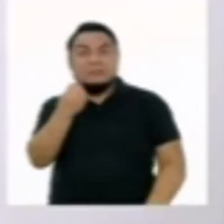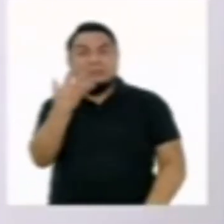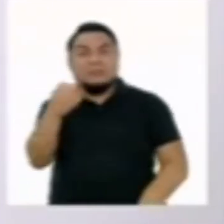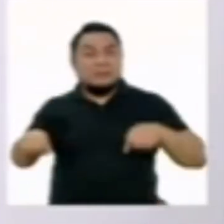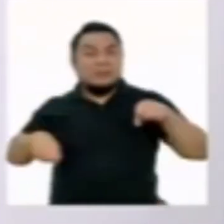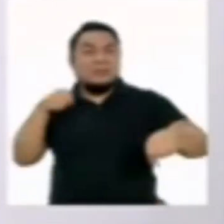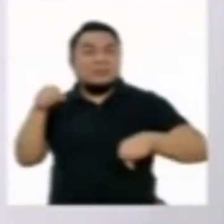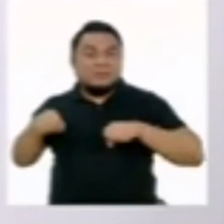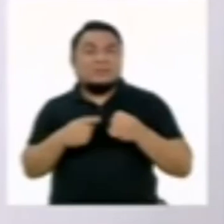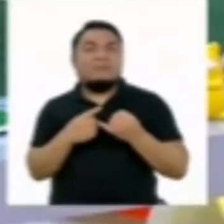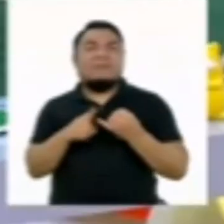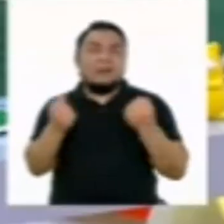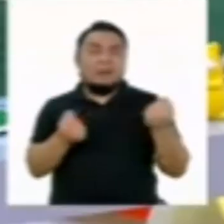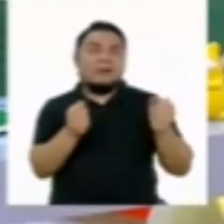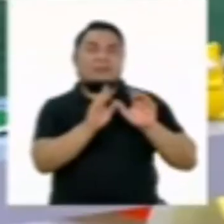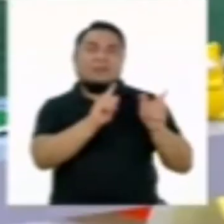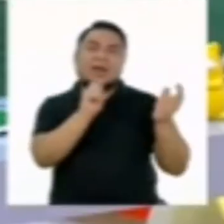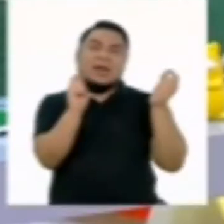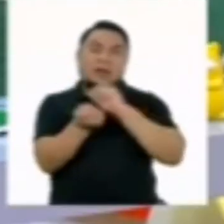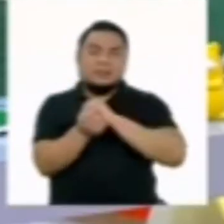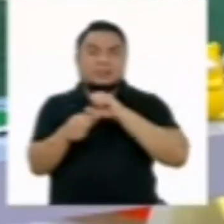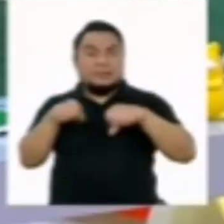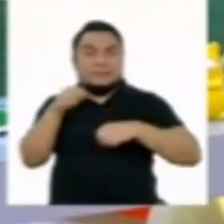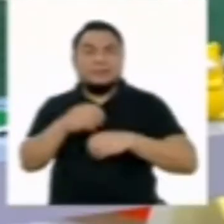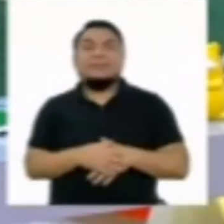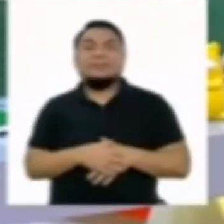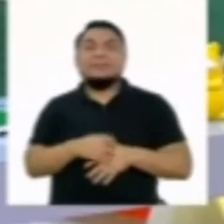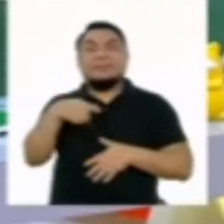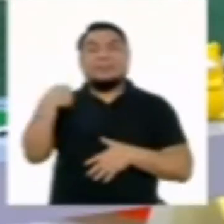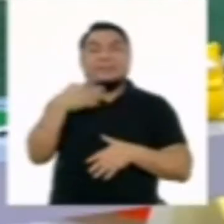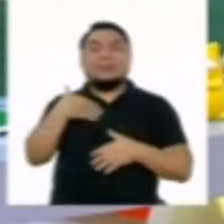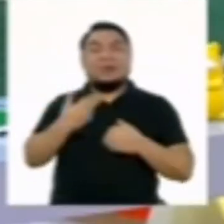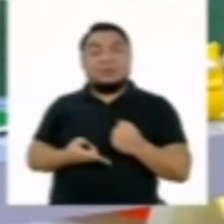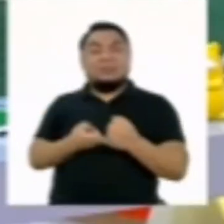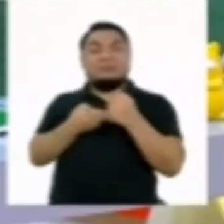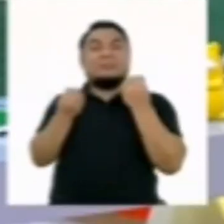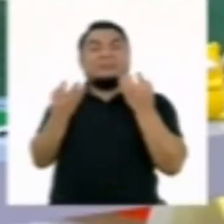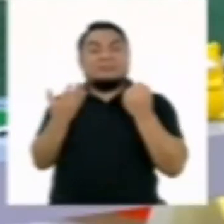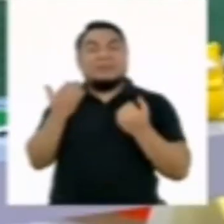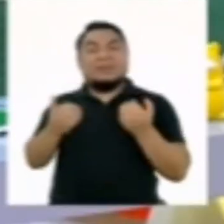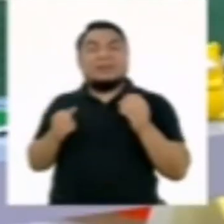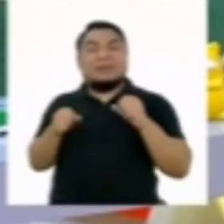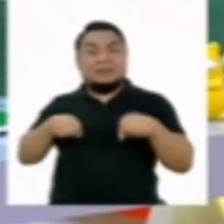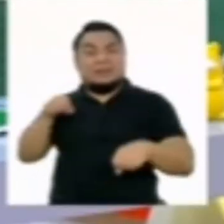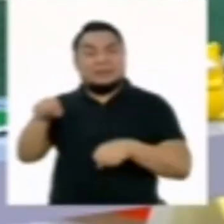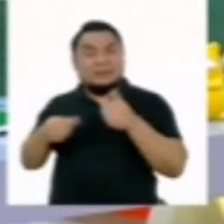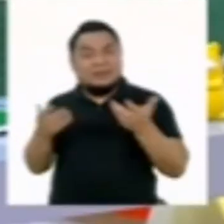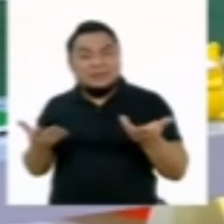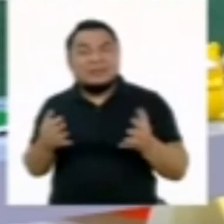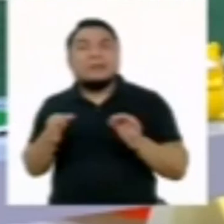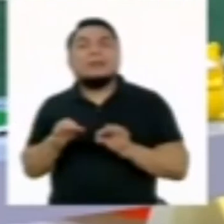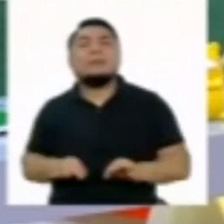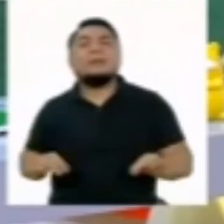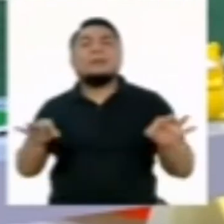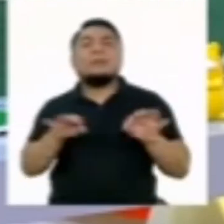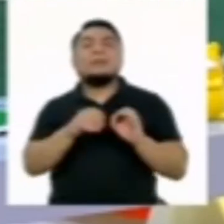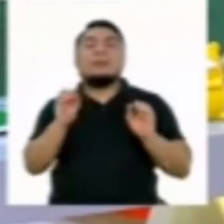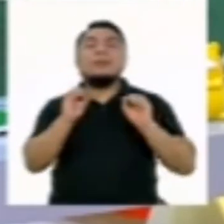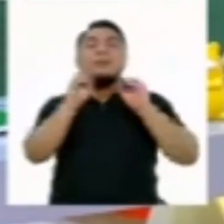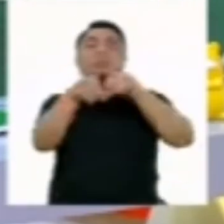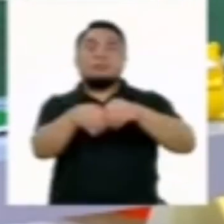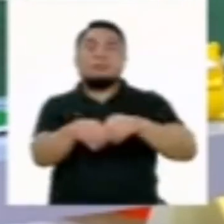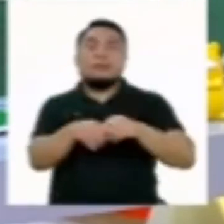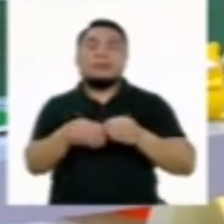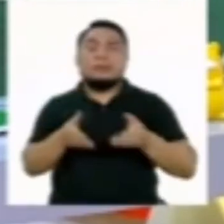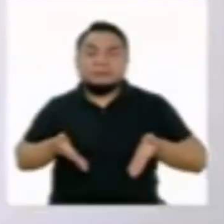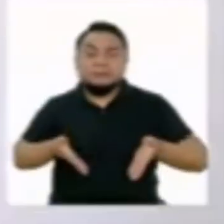medio de transporte alternativo. Para que podamos salir seguras y seguros en nuestras bicicletas, es importante la